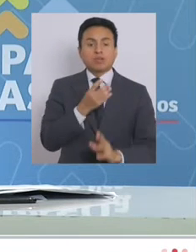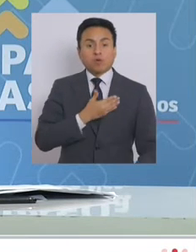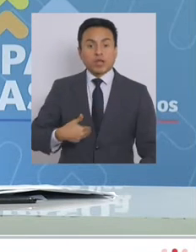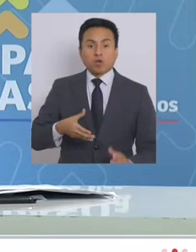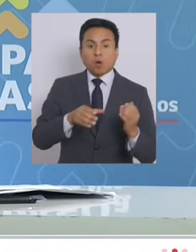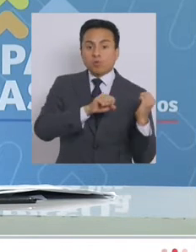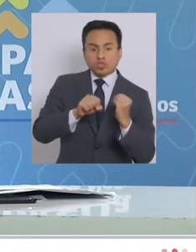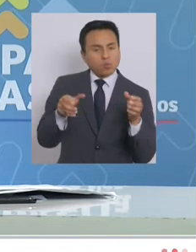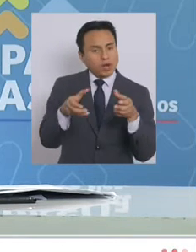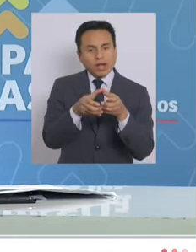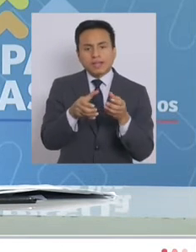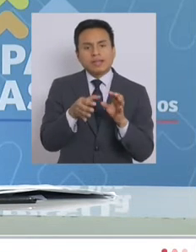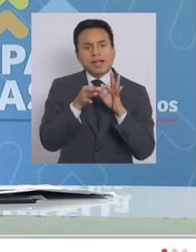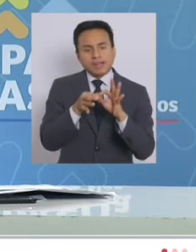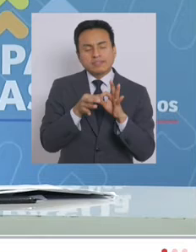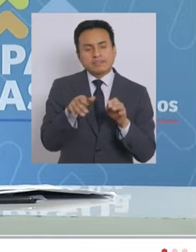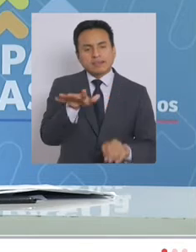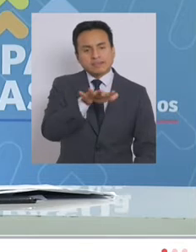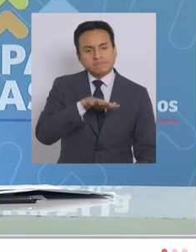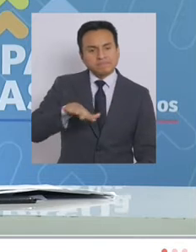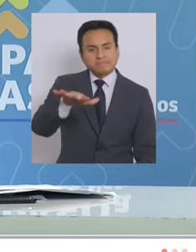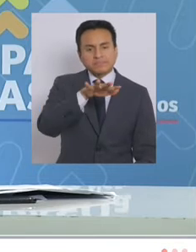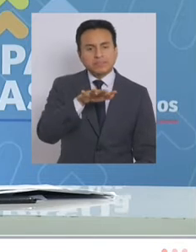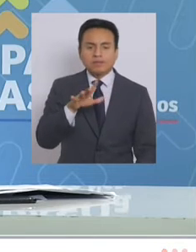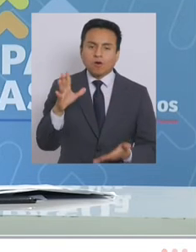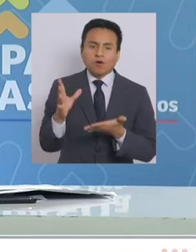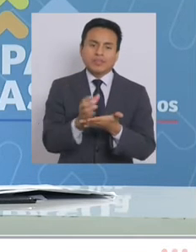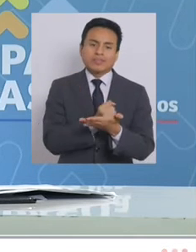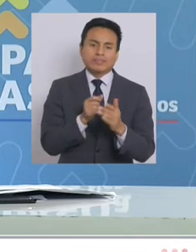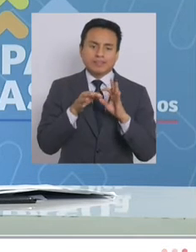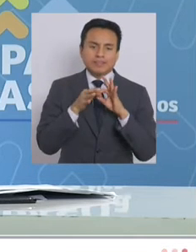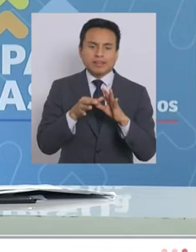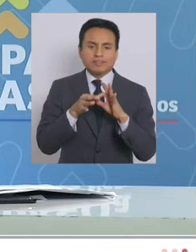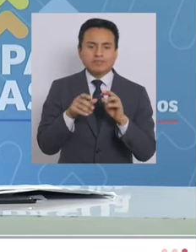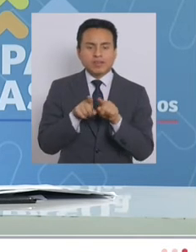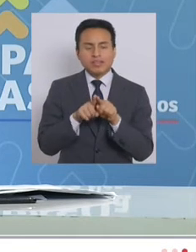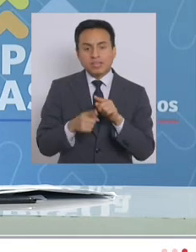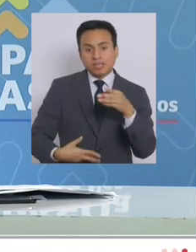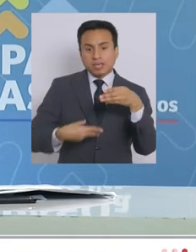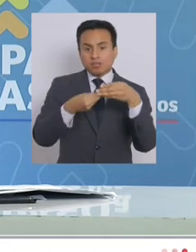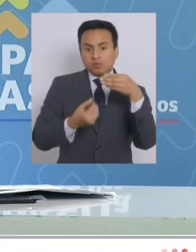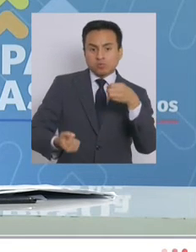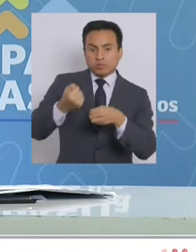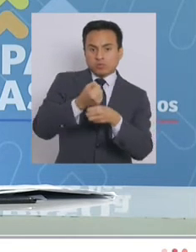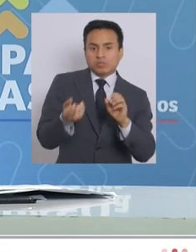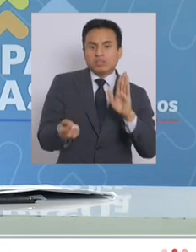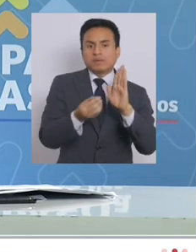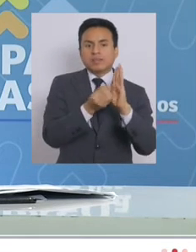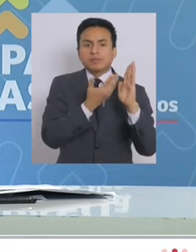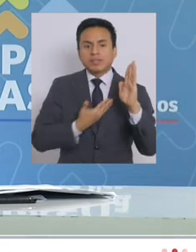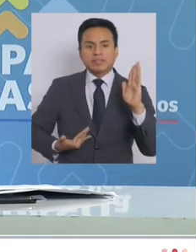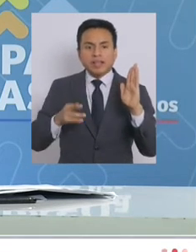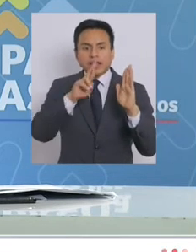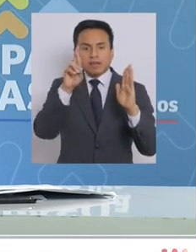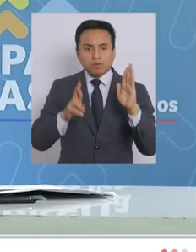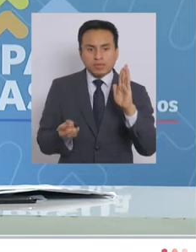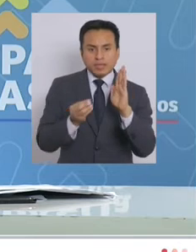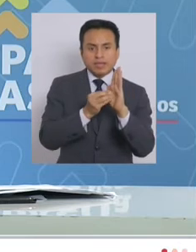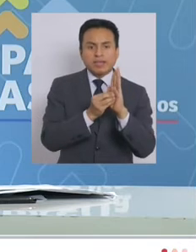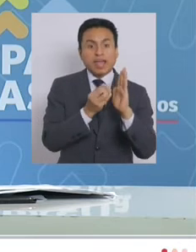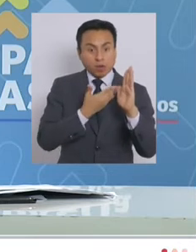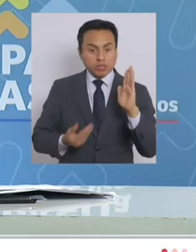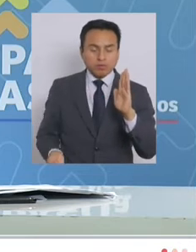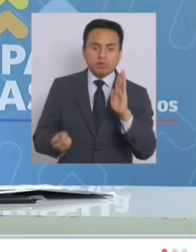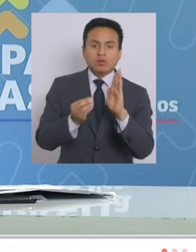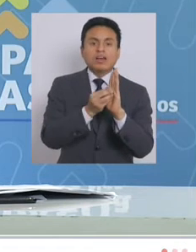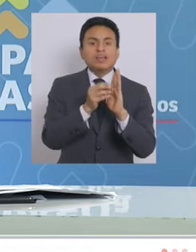de oposición y obviamente que esto se obtiene gracias a una indicación sustitutiva del presidente de la republica del ejecutivo